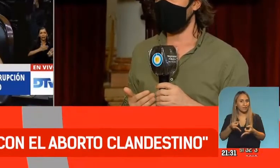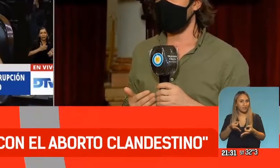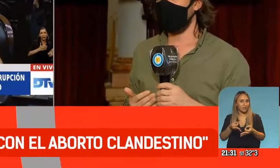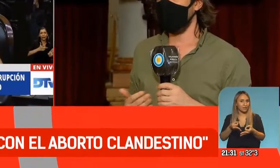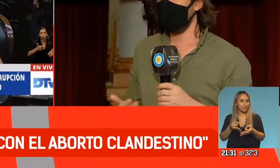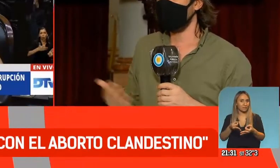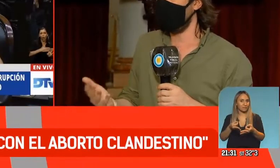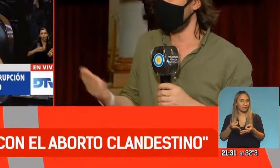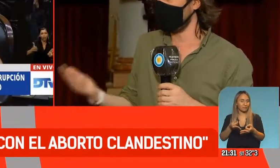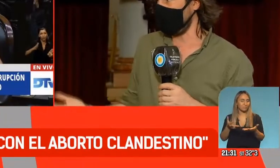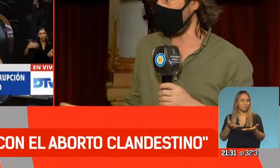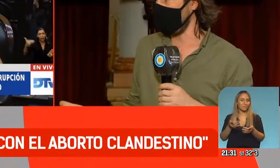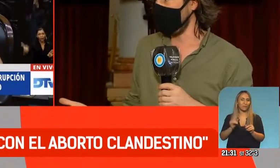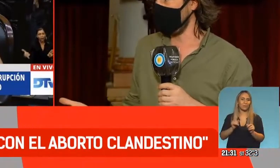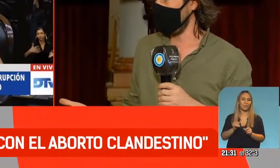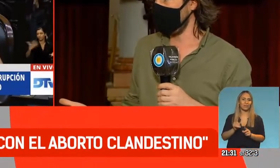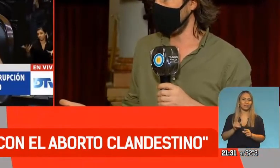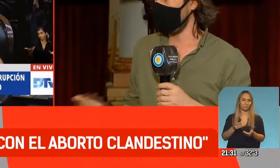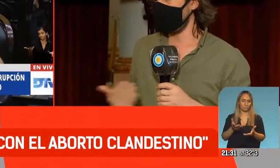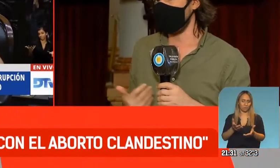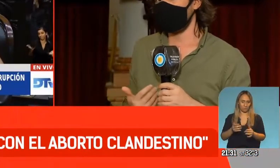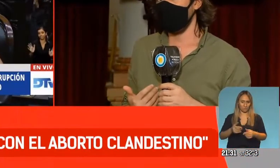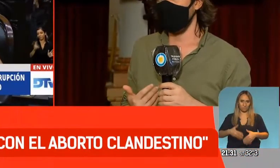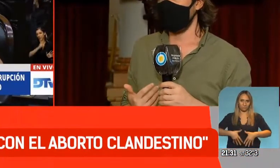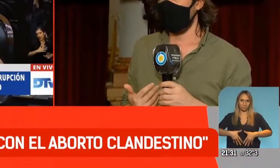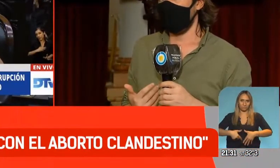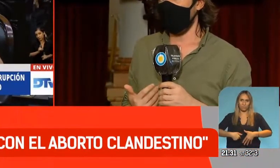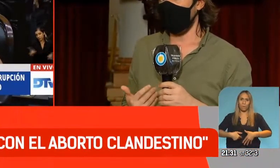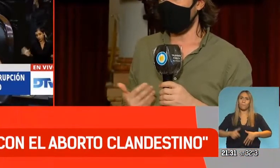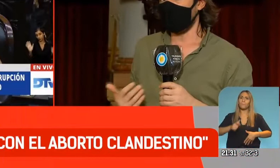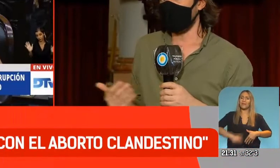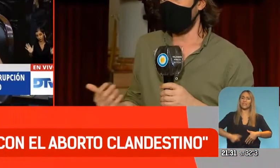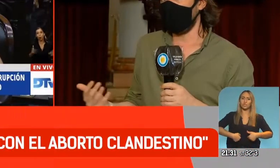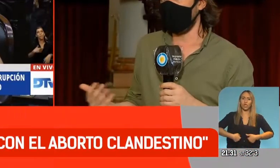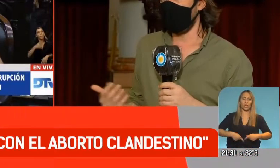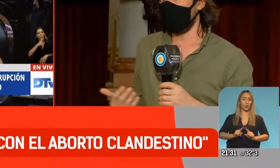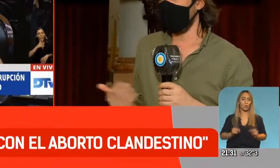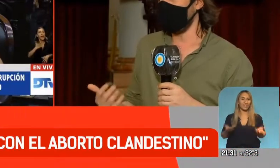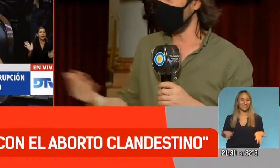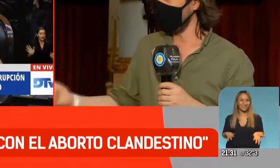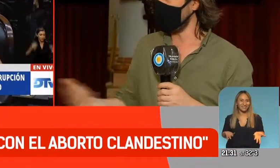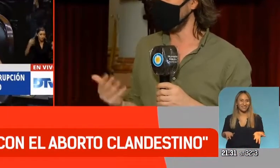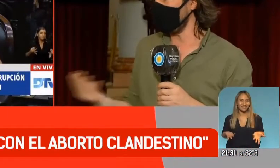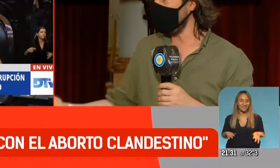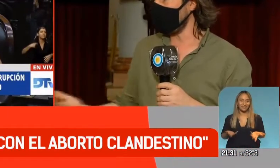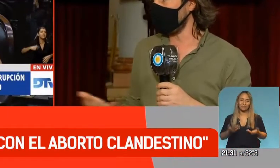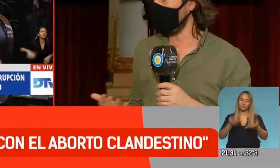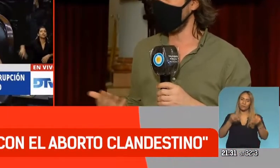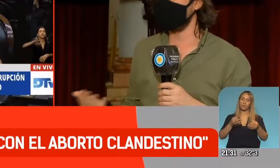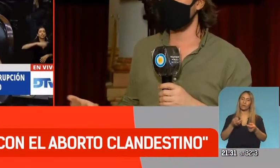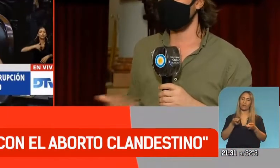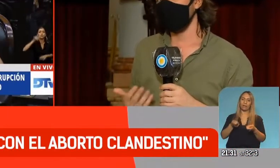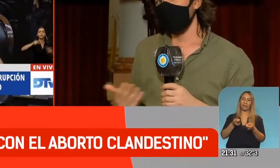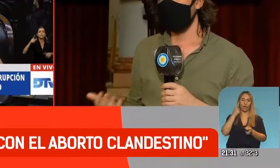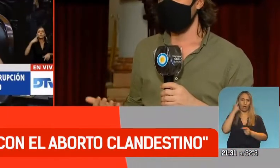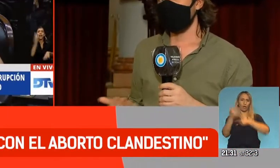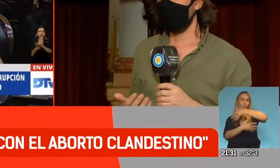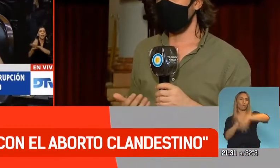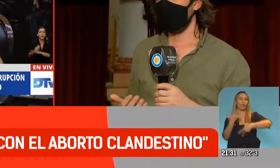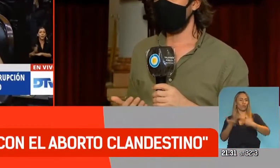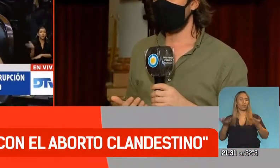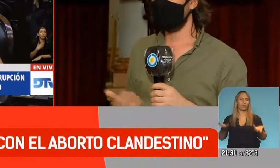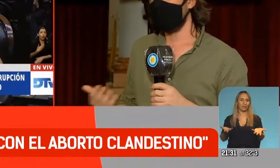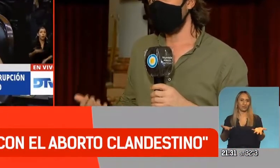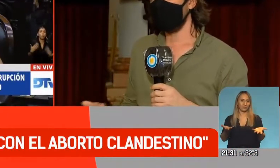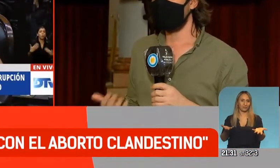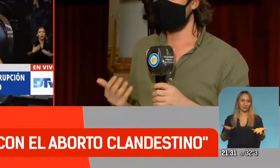no es una persona entonces lo que se está intentando es confundir entonces eso es